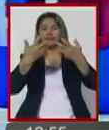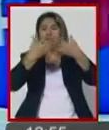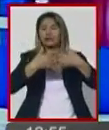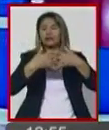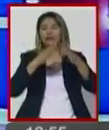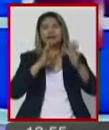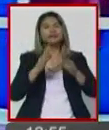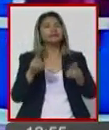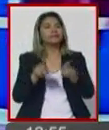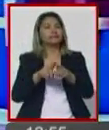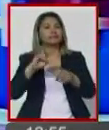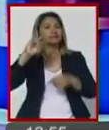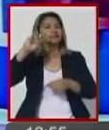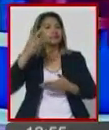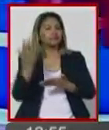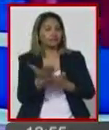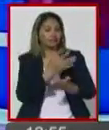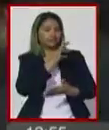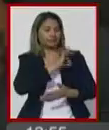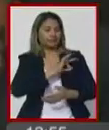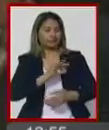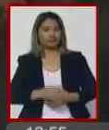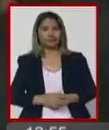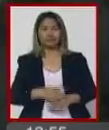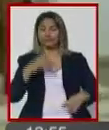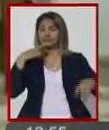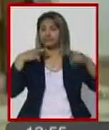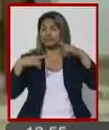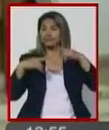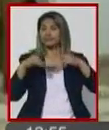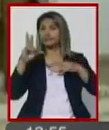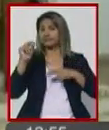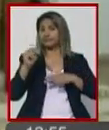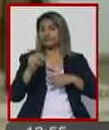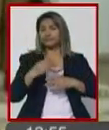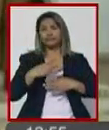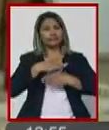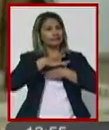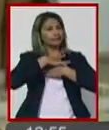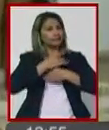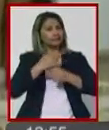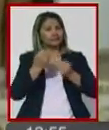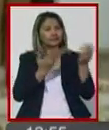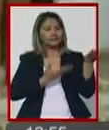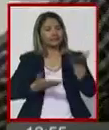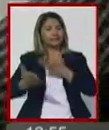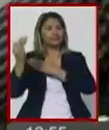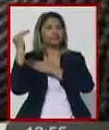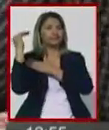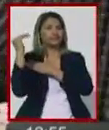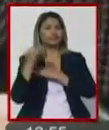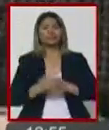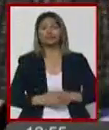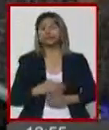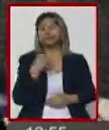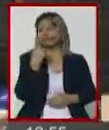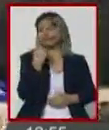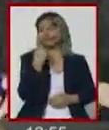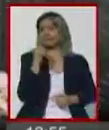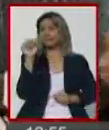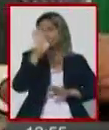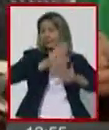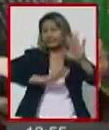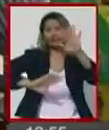este incremento, además del doble aguinaldo. La noticia no fue del agrado de los exportadores en Santa Cruz, quienes se